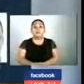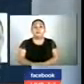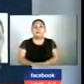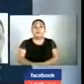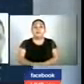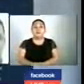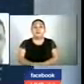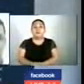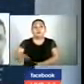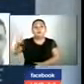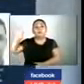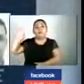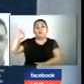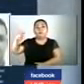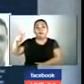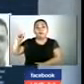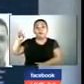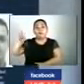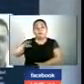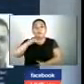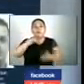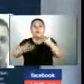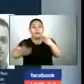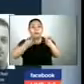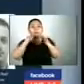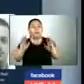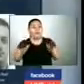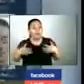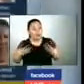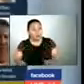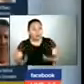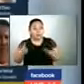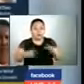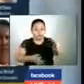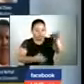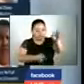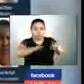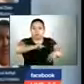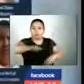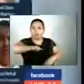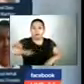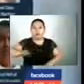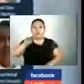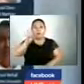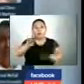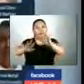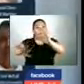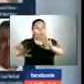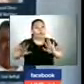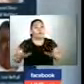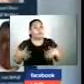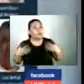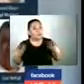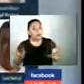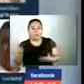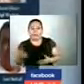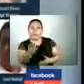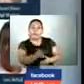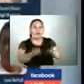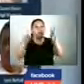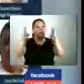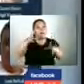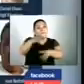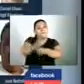La Fiscalía General de la República detalló que en las últimas horas emitió 48 órdenes de captura contra presuntos agresores